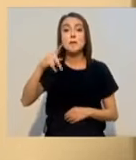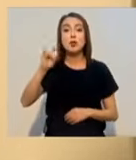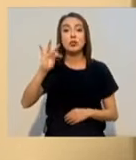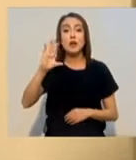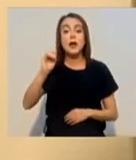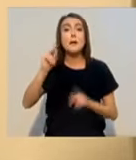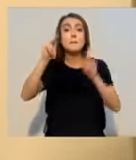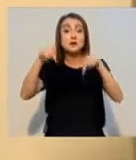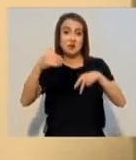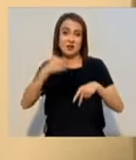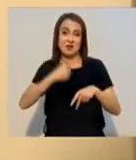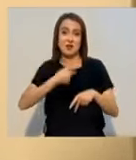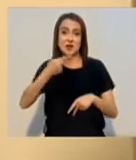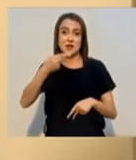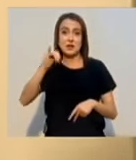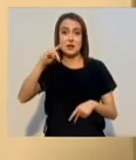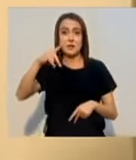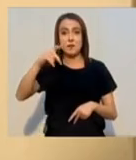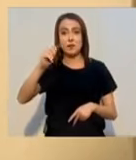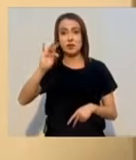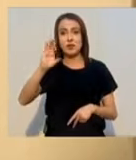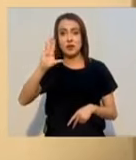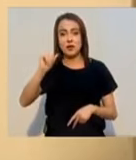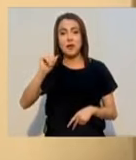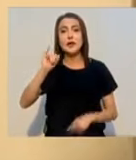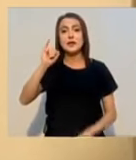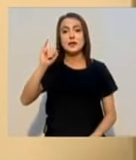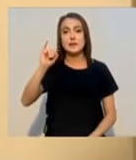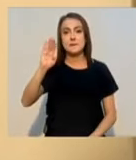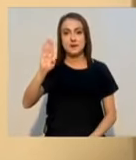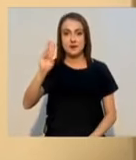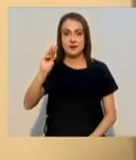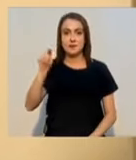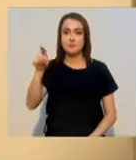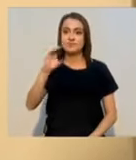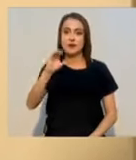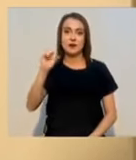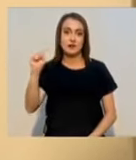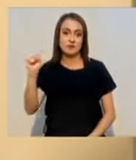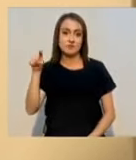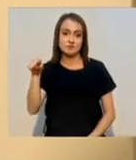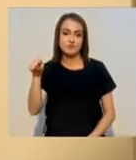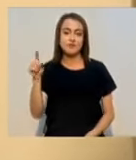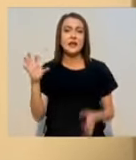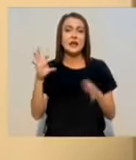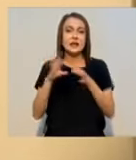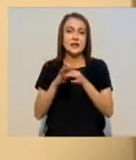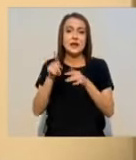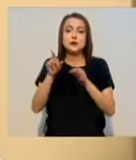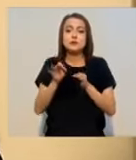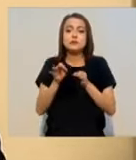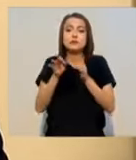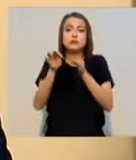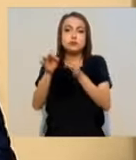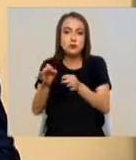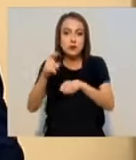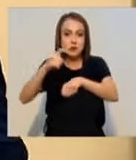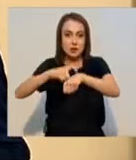las personas que tienen hipotecas con el IBM de la caja. Esto es una postergación